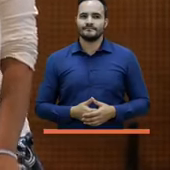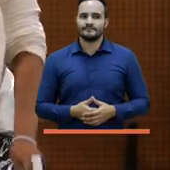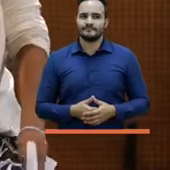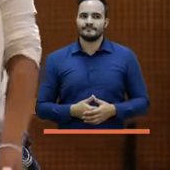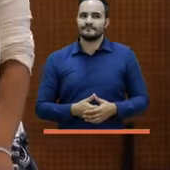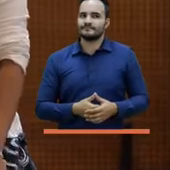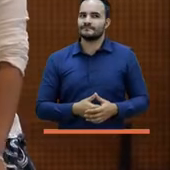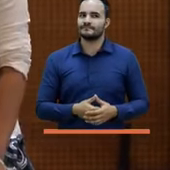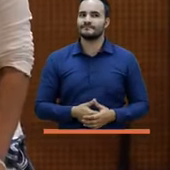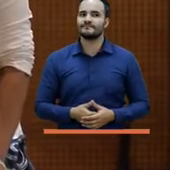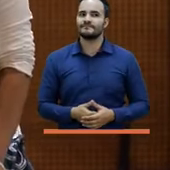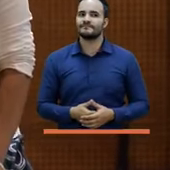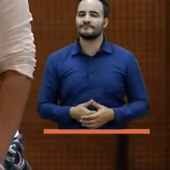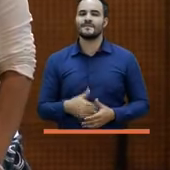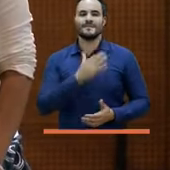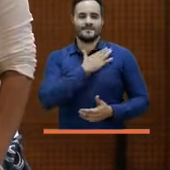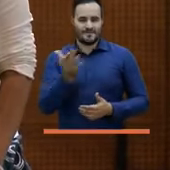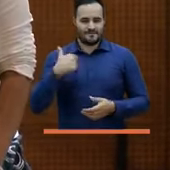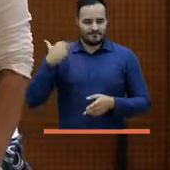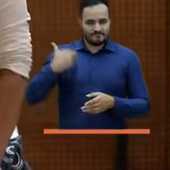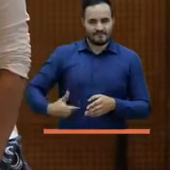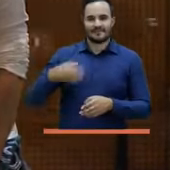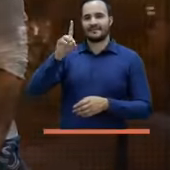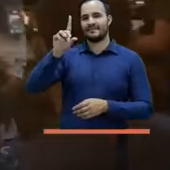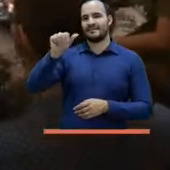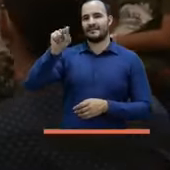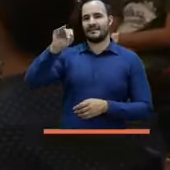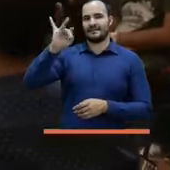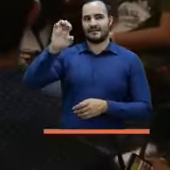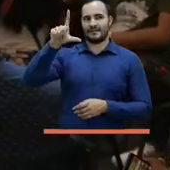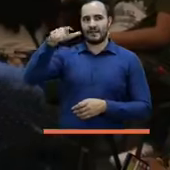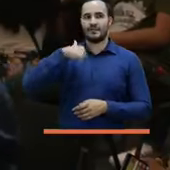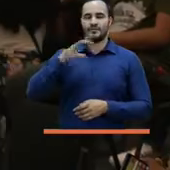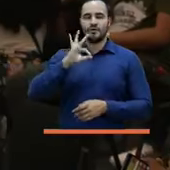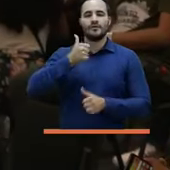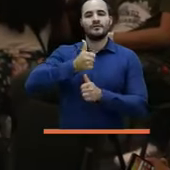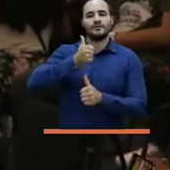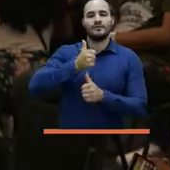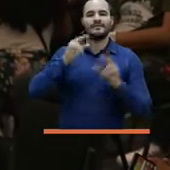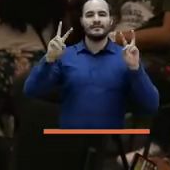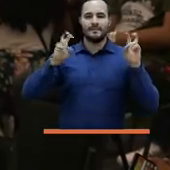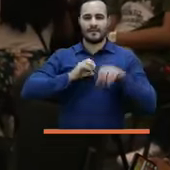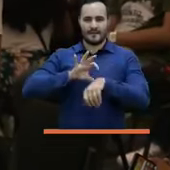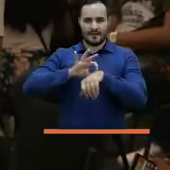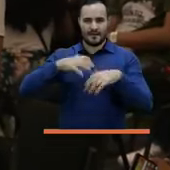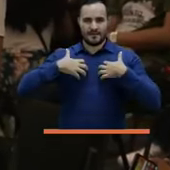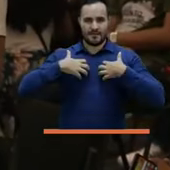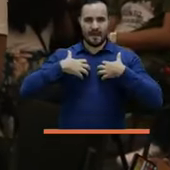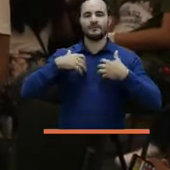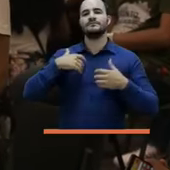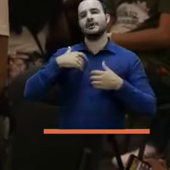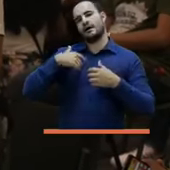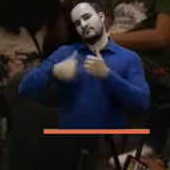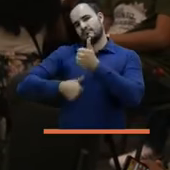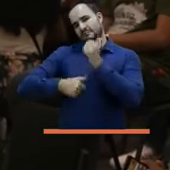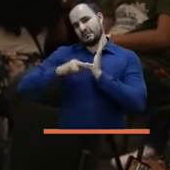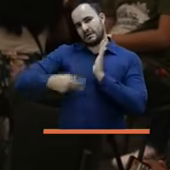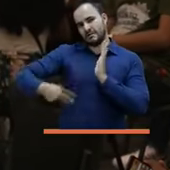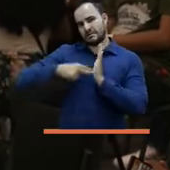así que lo escuchan mucho gusto mi nombre es daniel yo soy técnico auxiliar en veterinaria por la falta de